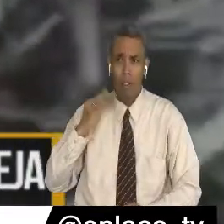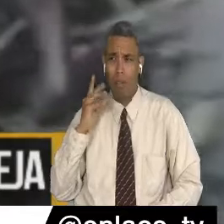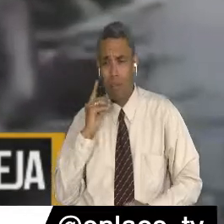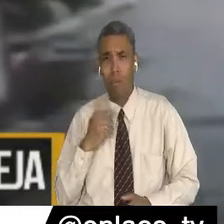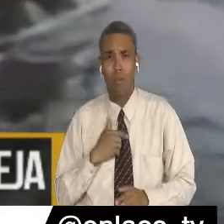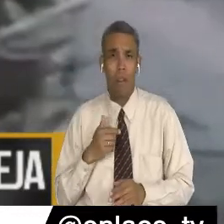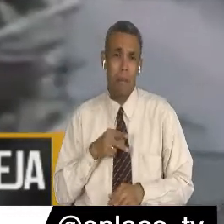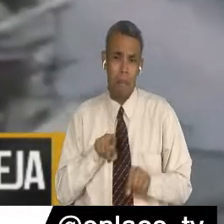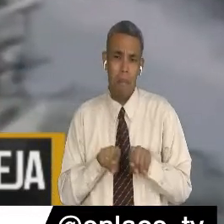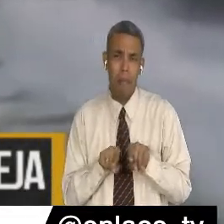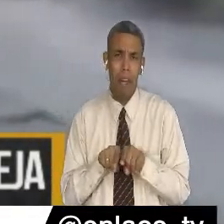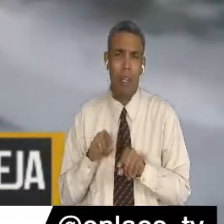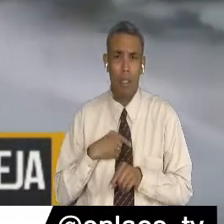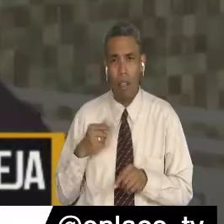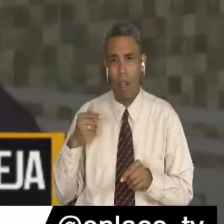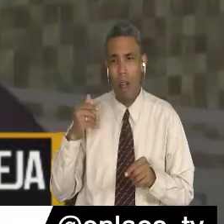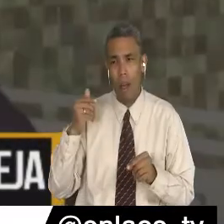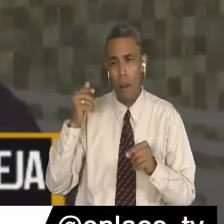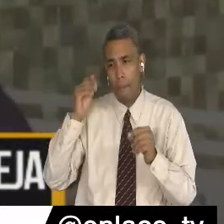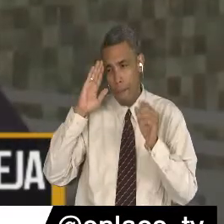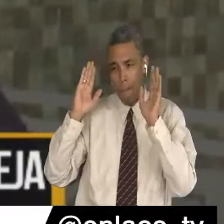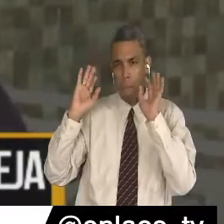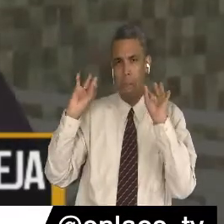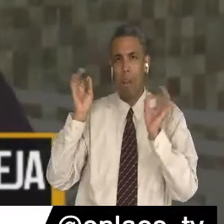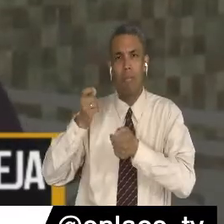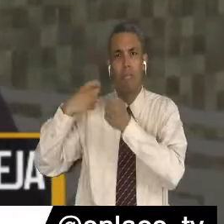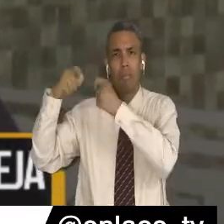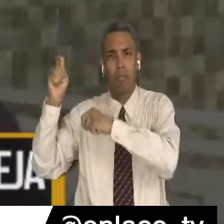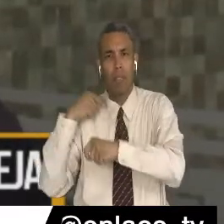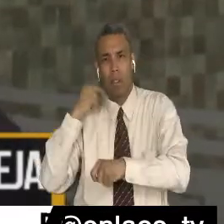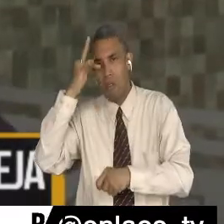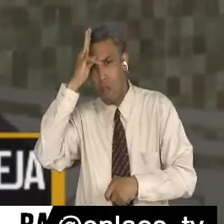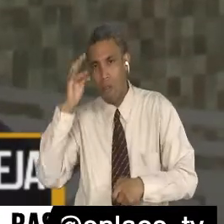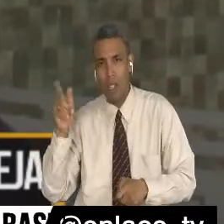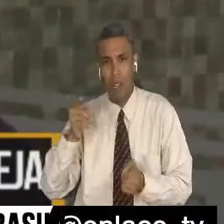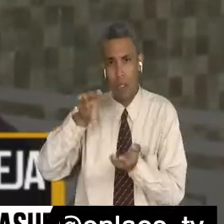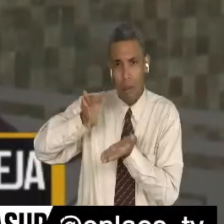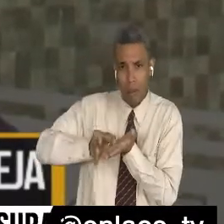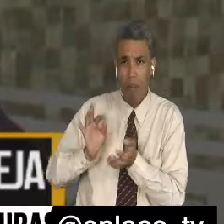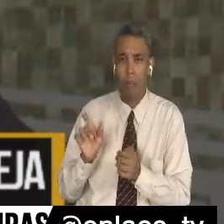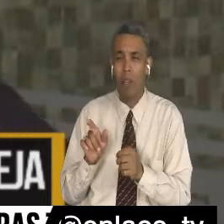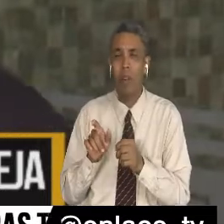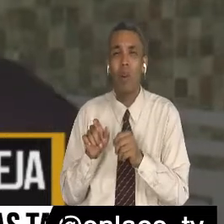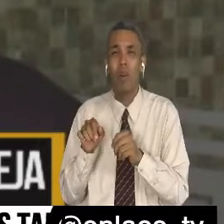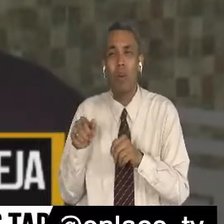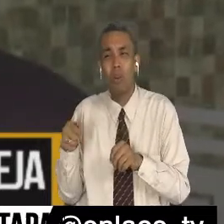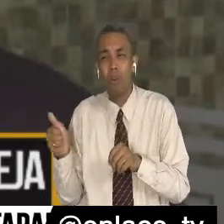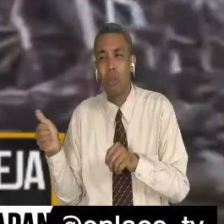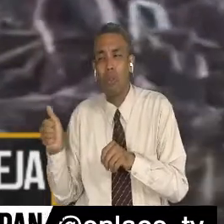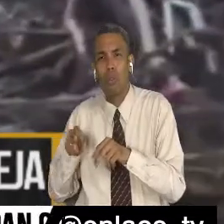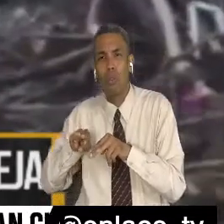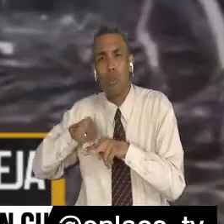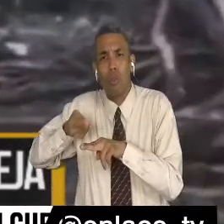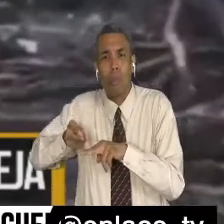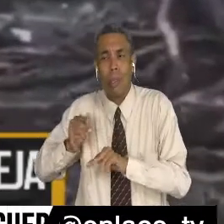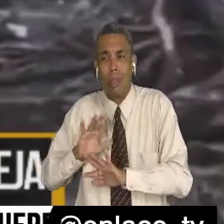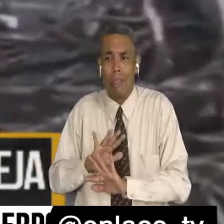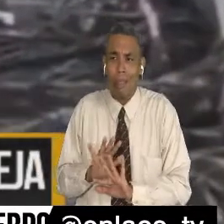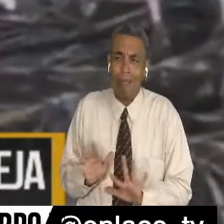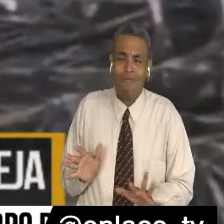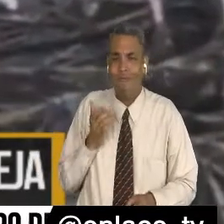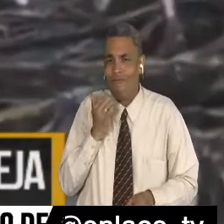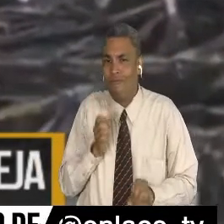cuñado mío y los tres sobrinos míos. La hermana mía está en el hospital, en la clínica, pero ellos sí no sabemos nada. Él aún desconoce